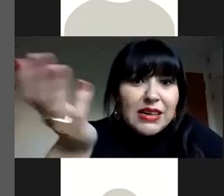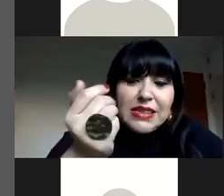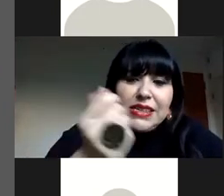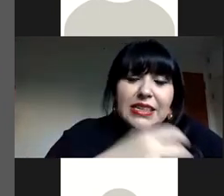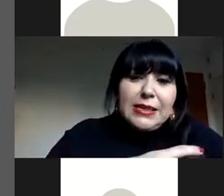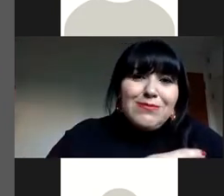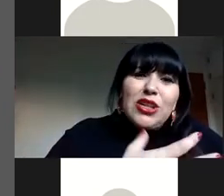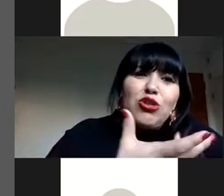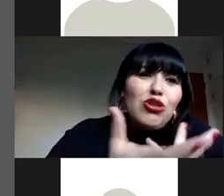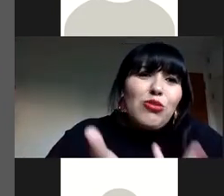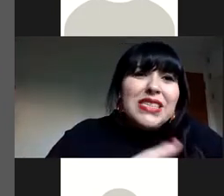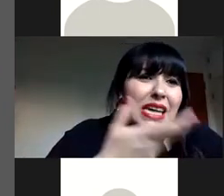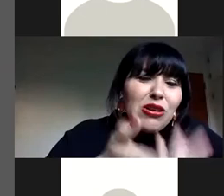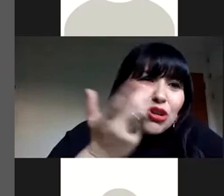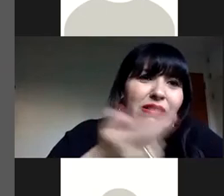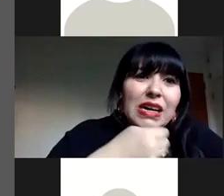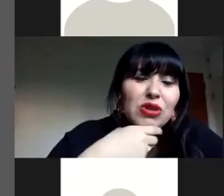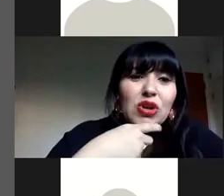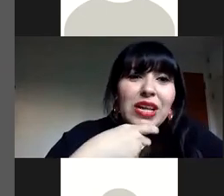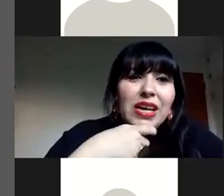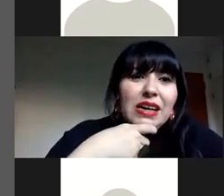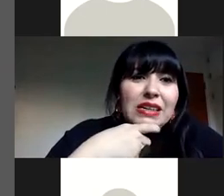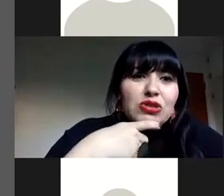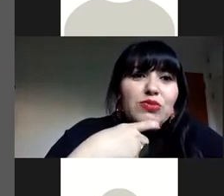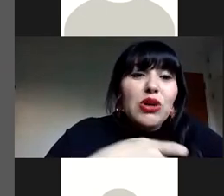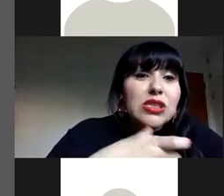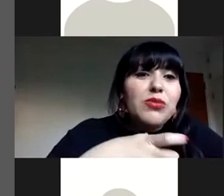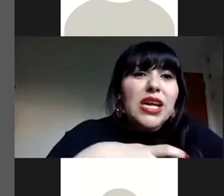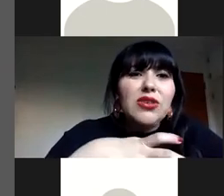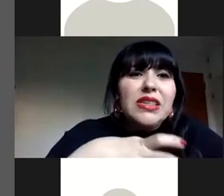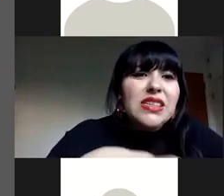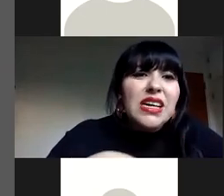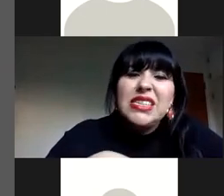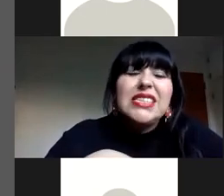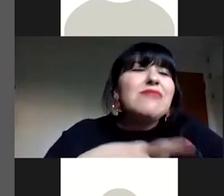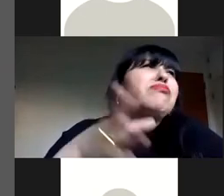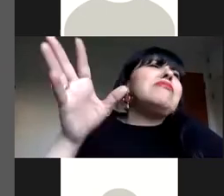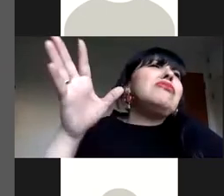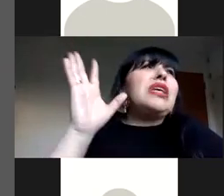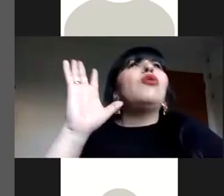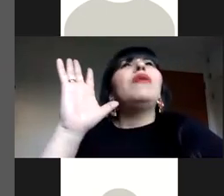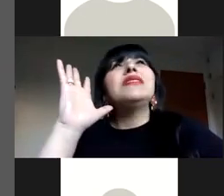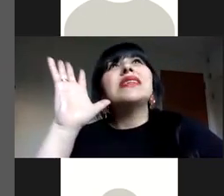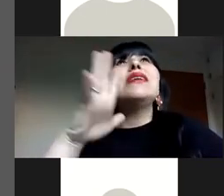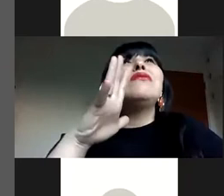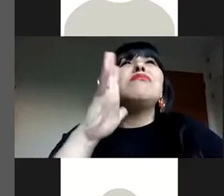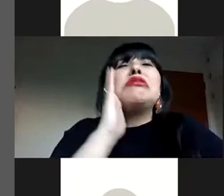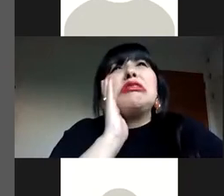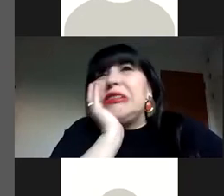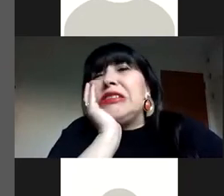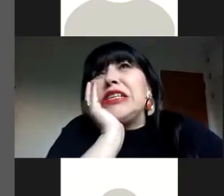día. Lo más cercano, el otro día hablaba con unos colegas más contemporáneos y me decían, pucha, lo más